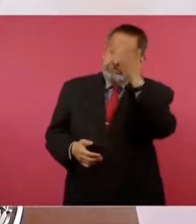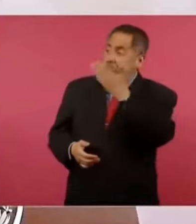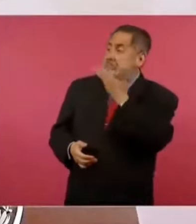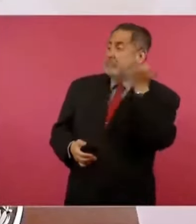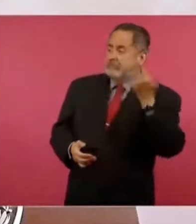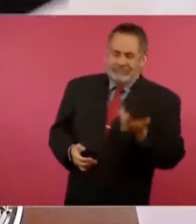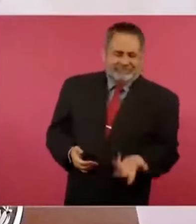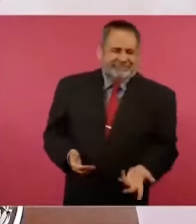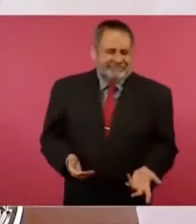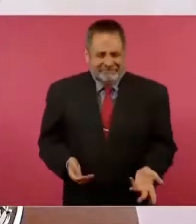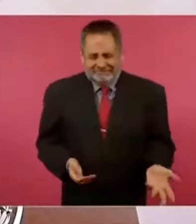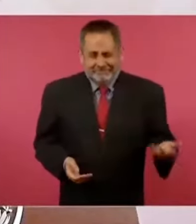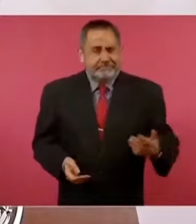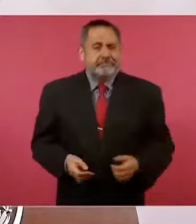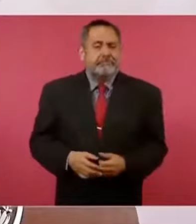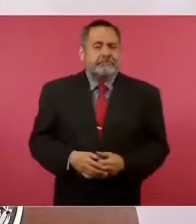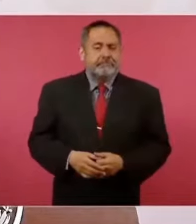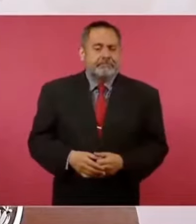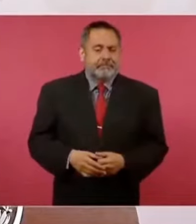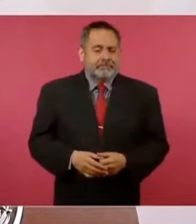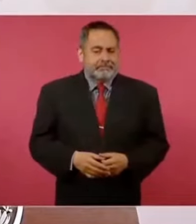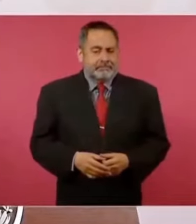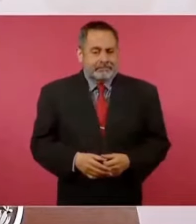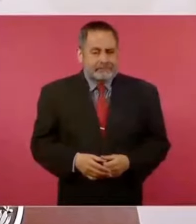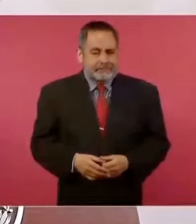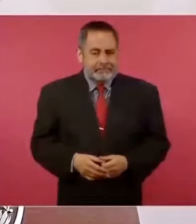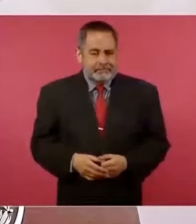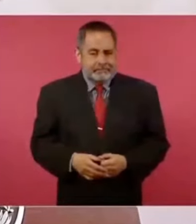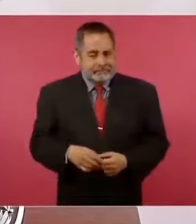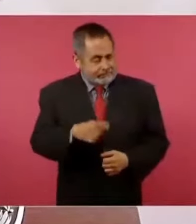¿Qué no estaban